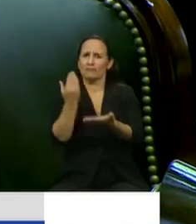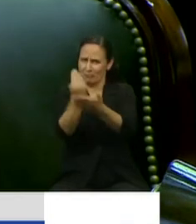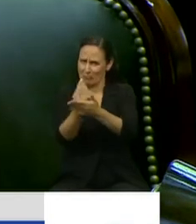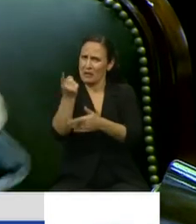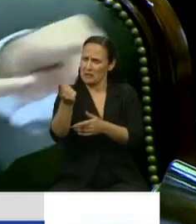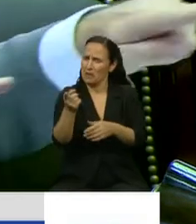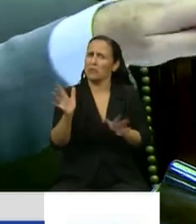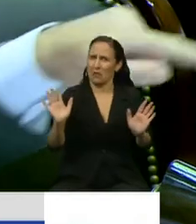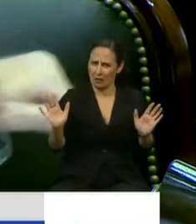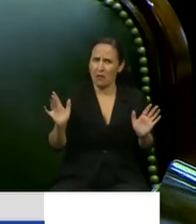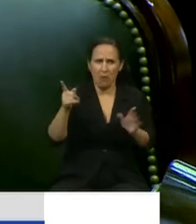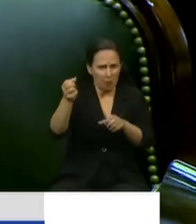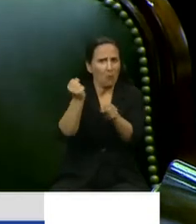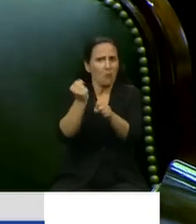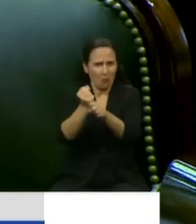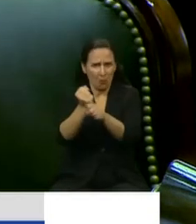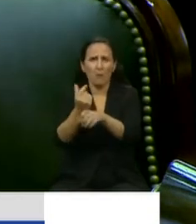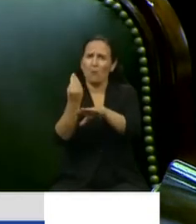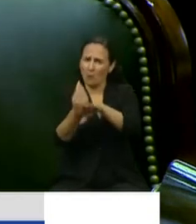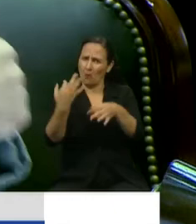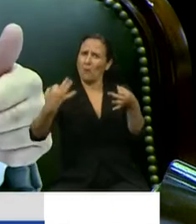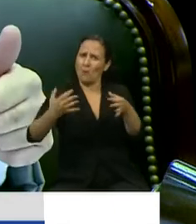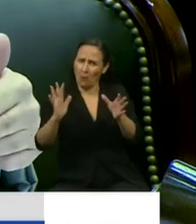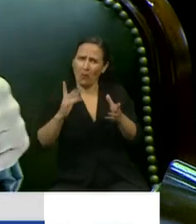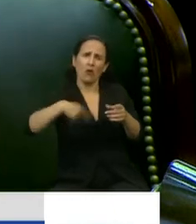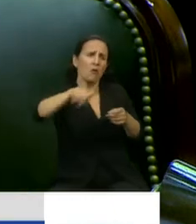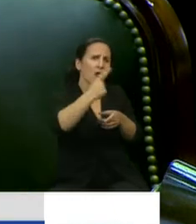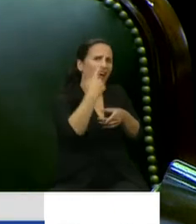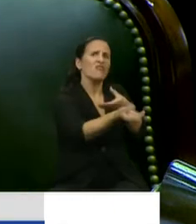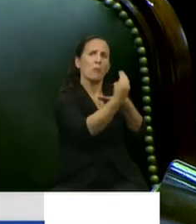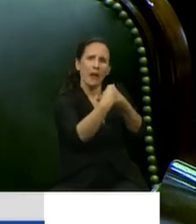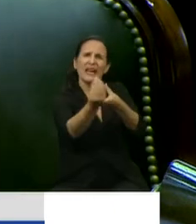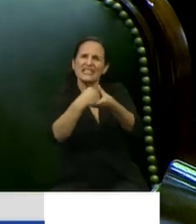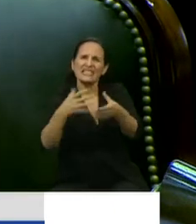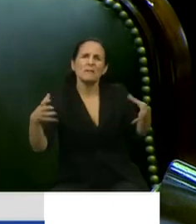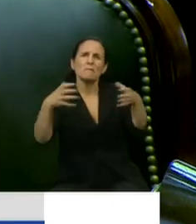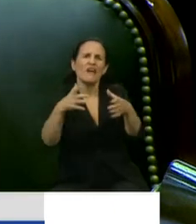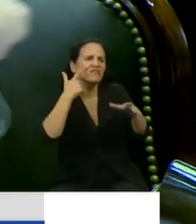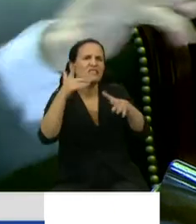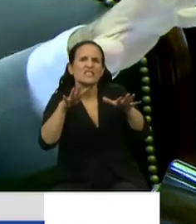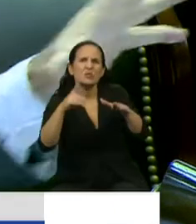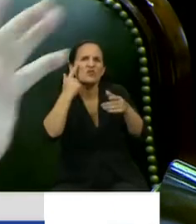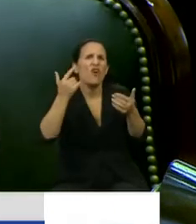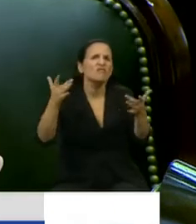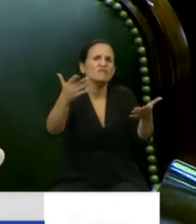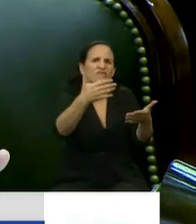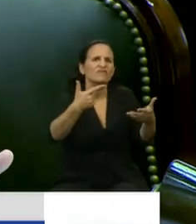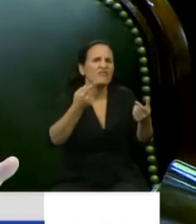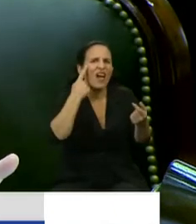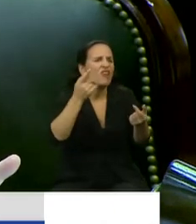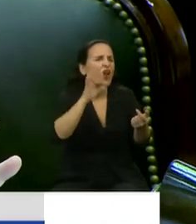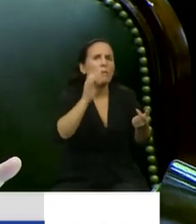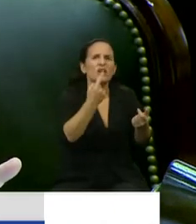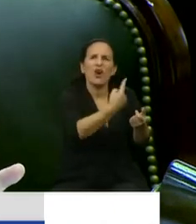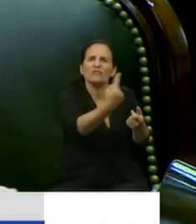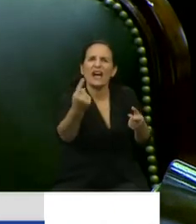de las circunstancias y nos ha hecho participar del diagnóstico, de los pensamientos que tenemos las distintas fuerzas